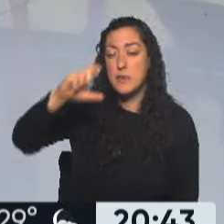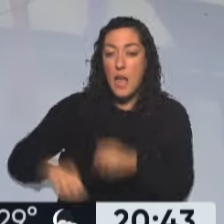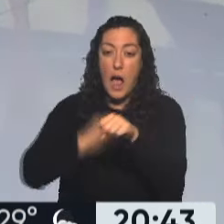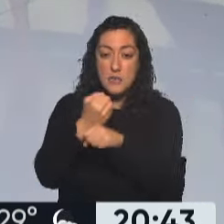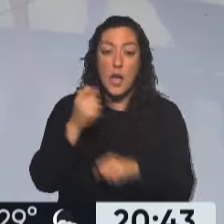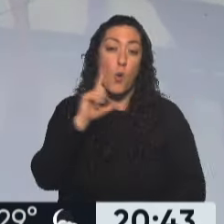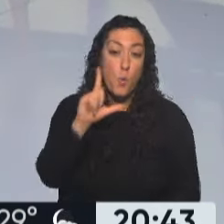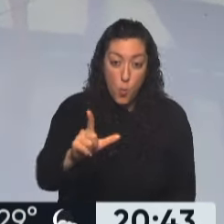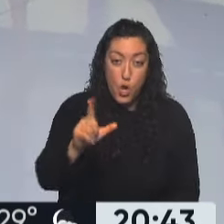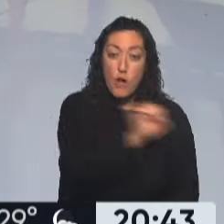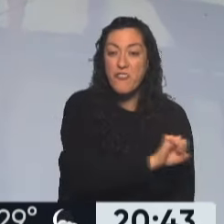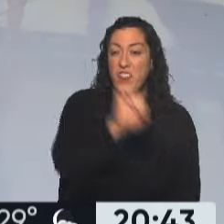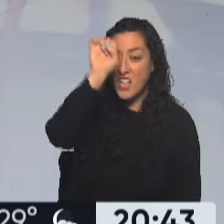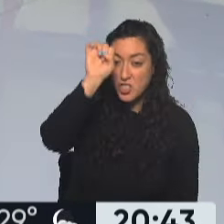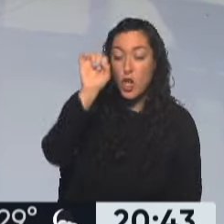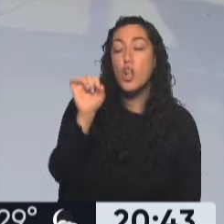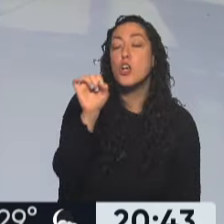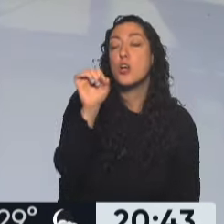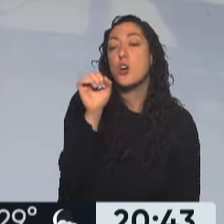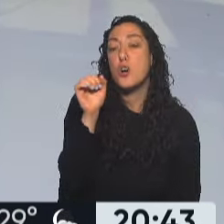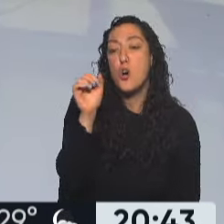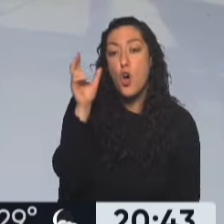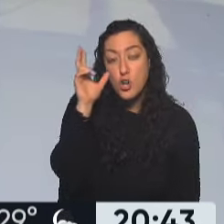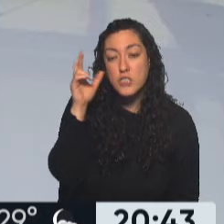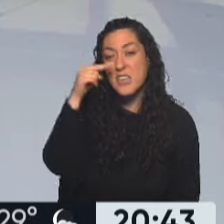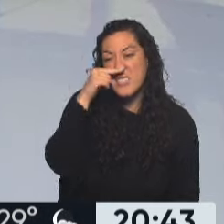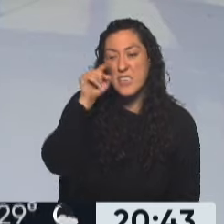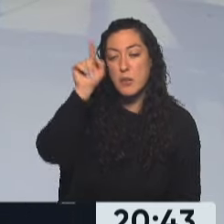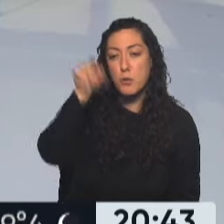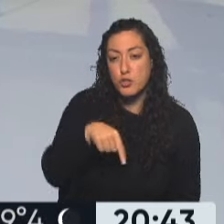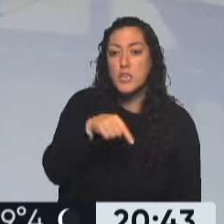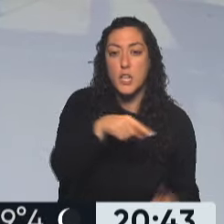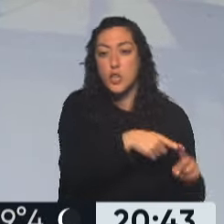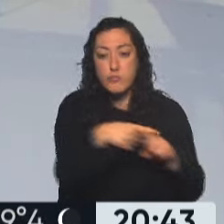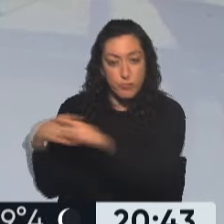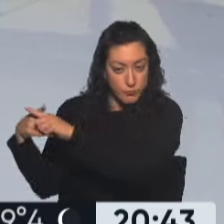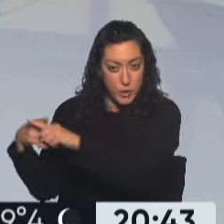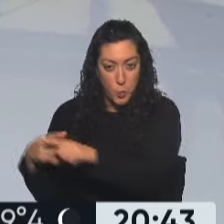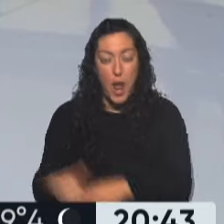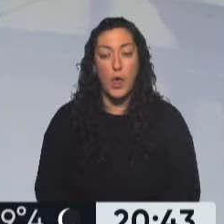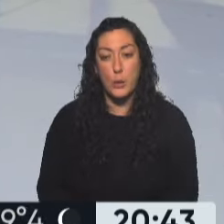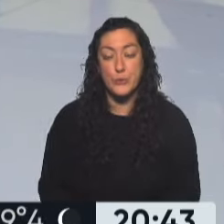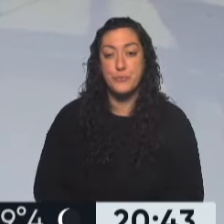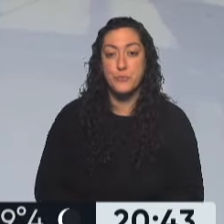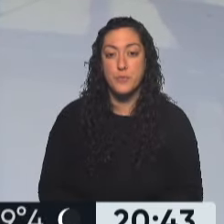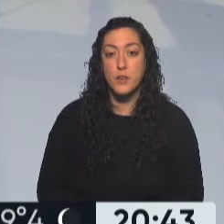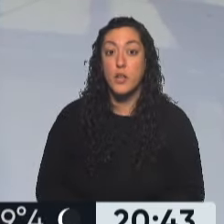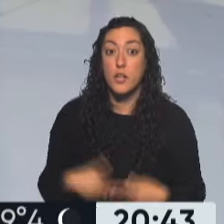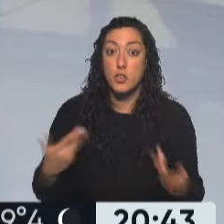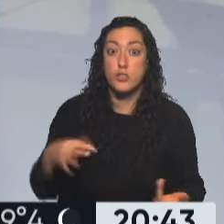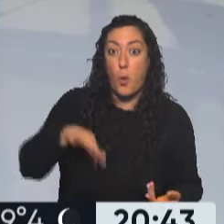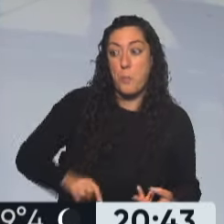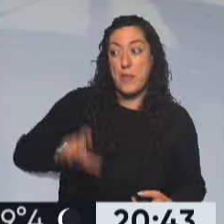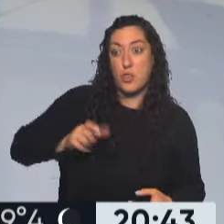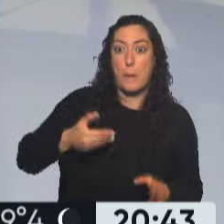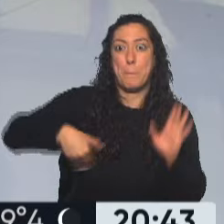mes de julio, la inflación en lo que va del año acumuló un 87%. Es decir, ampliamente superior el incremento